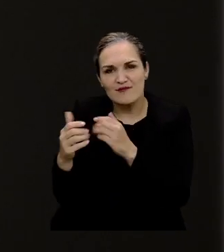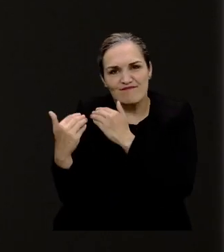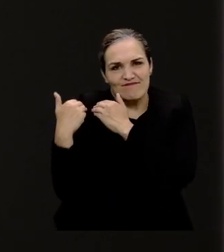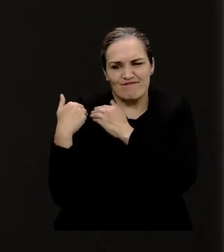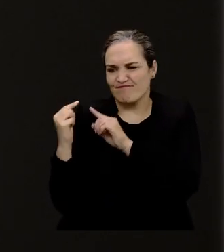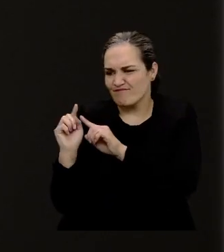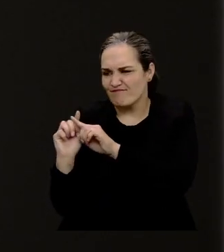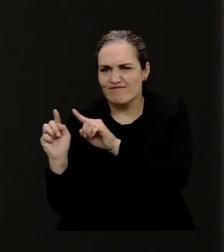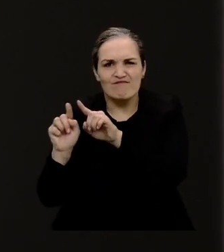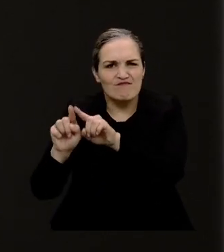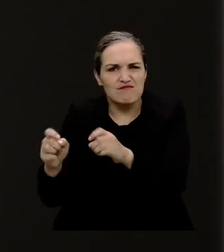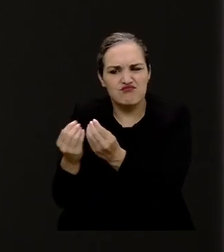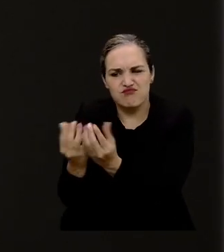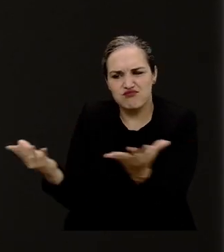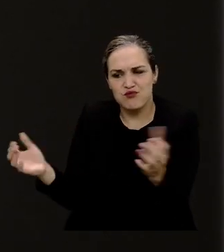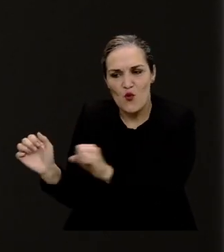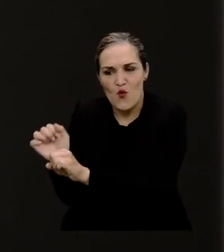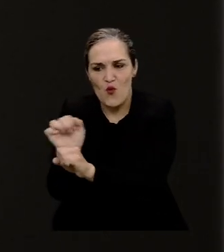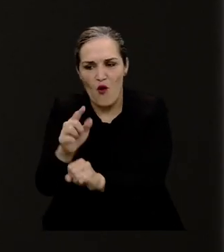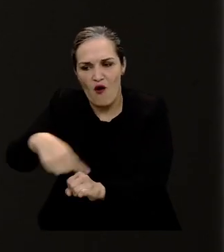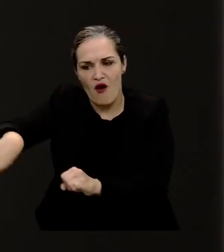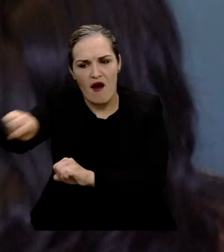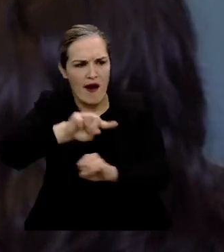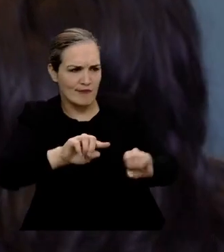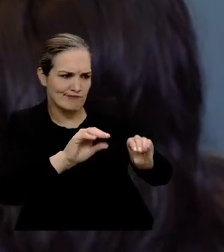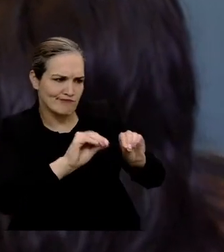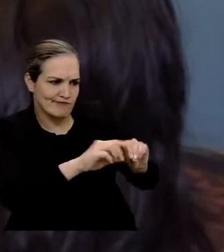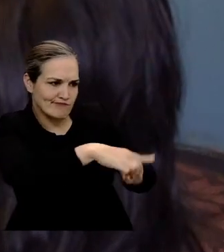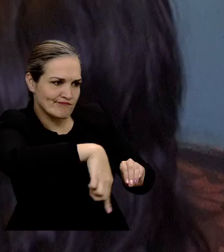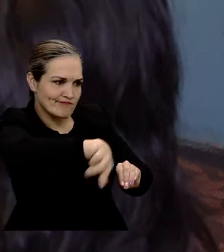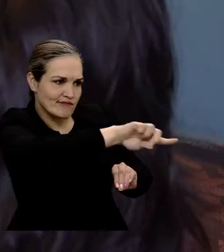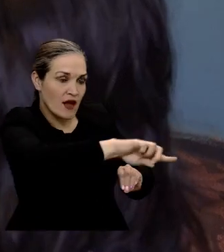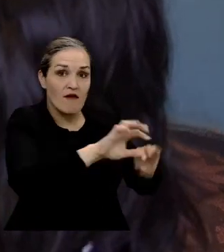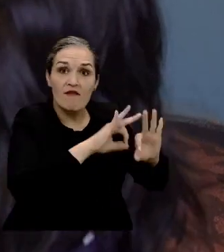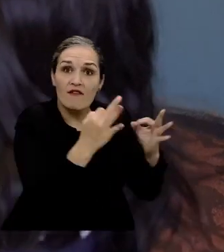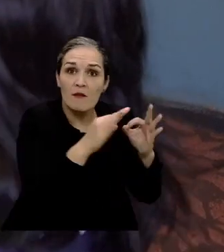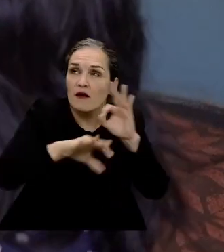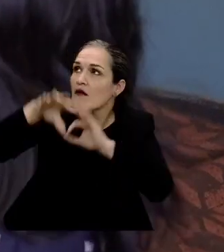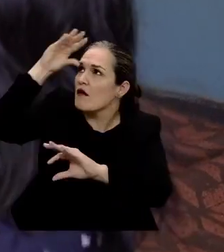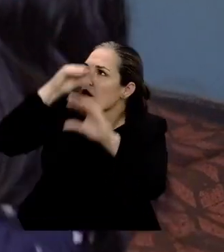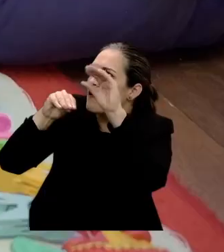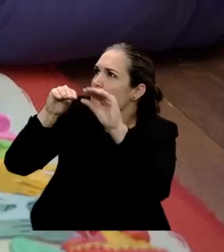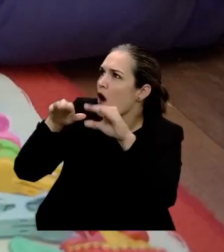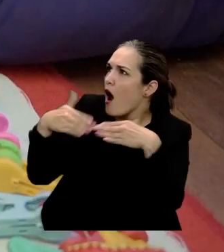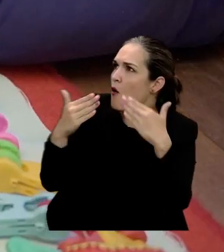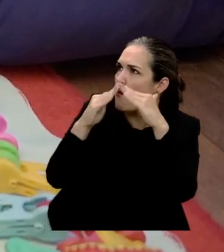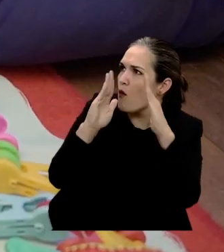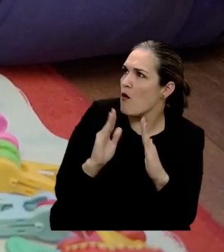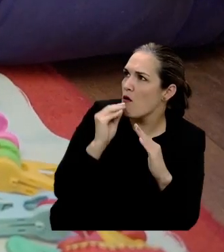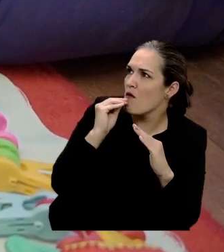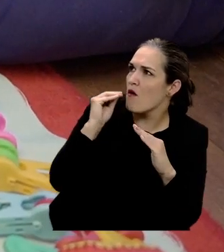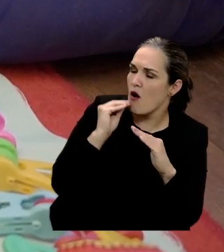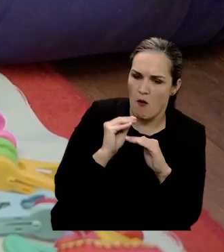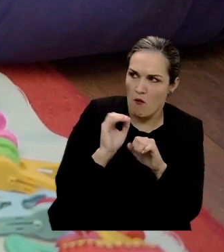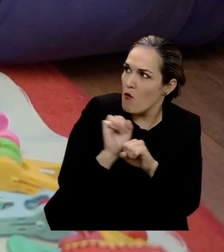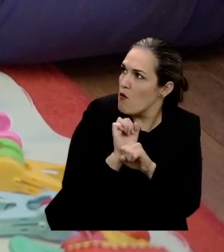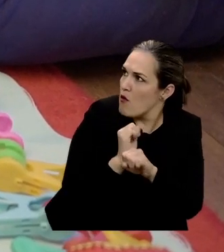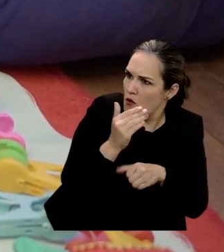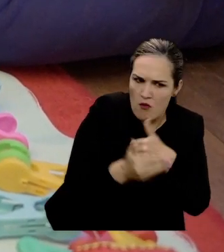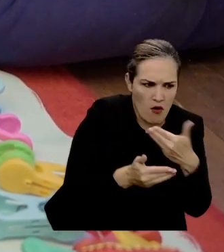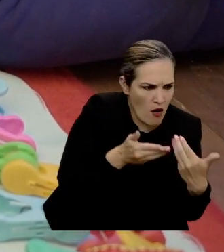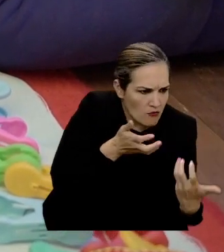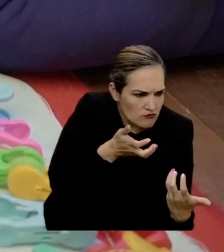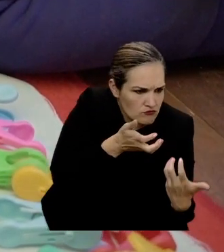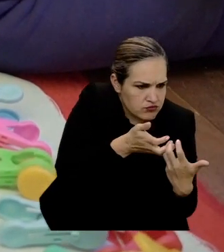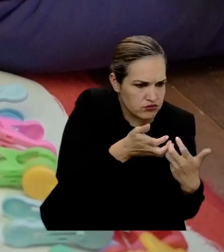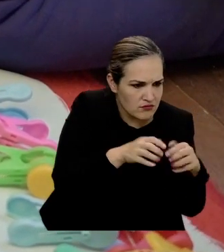servicios para trabajar con las familias y enseñarles y practicar con ellos qué tienen que hacer en casa con los niños